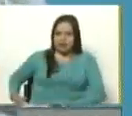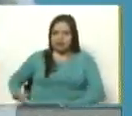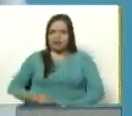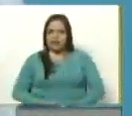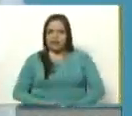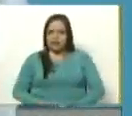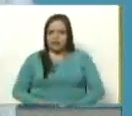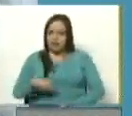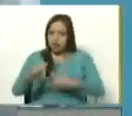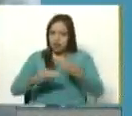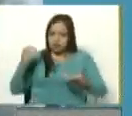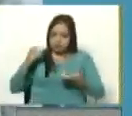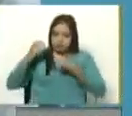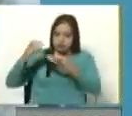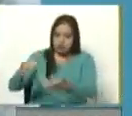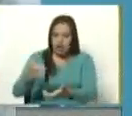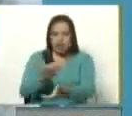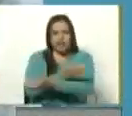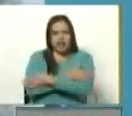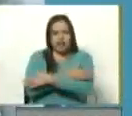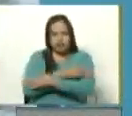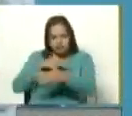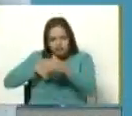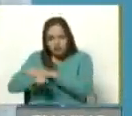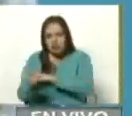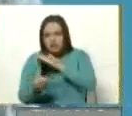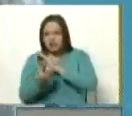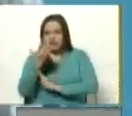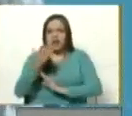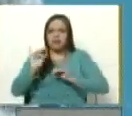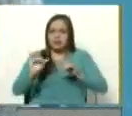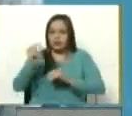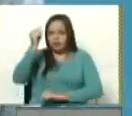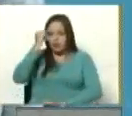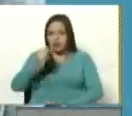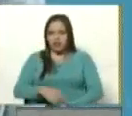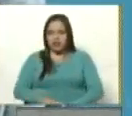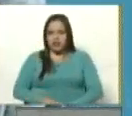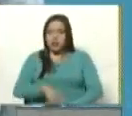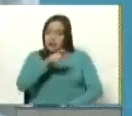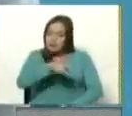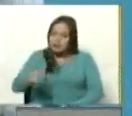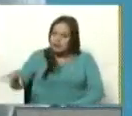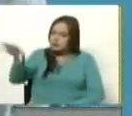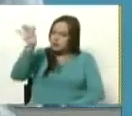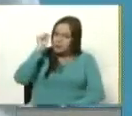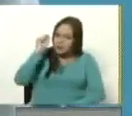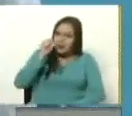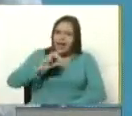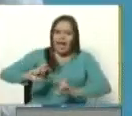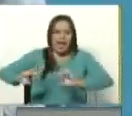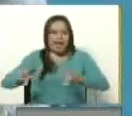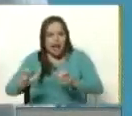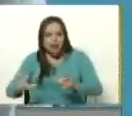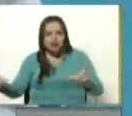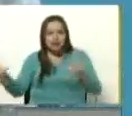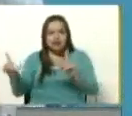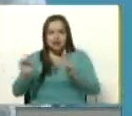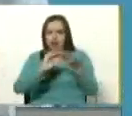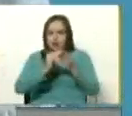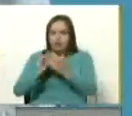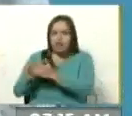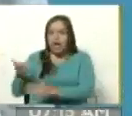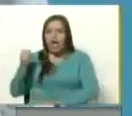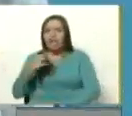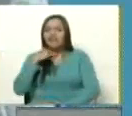ese premio, nos abrazó en Miraflores ese día y de ahí... La gente entendió que las radios, que las televisoras comunitarias son